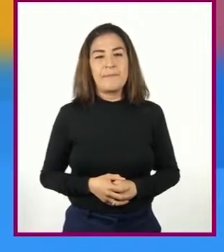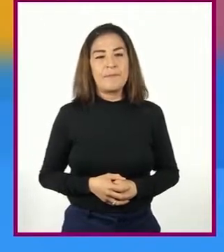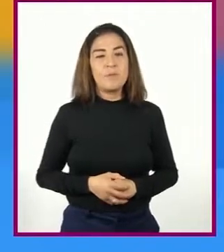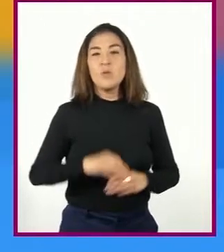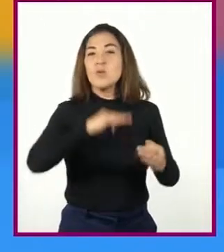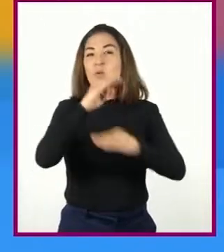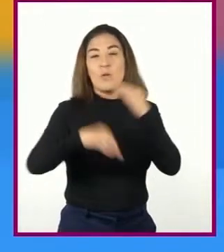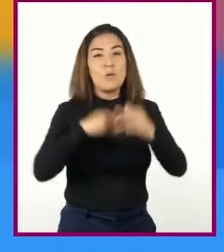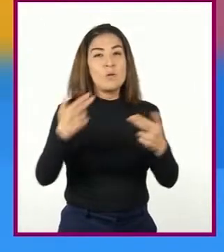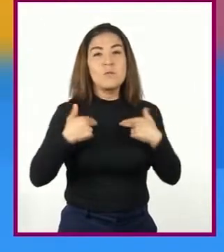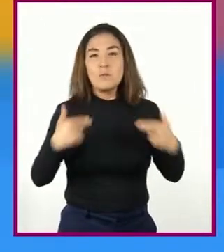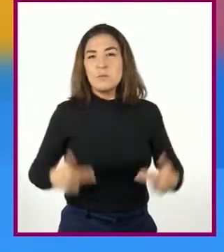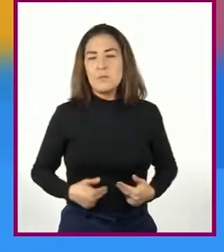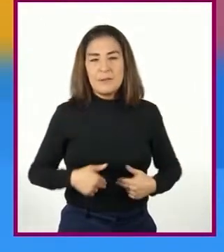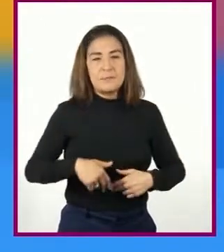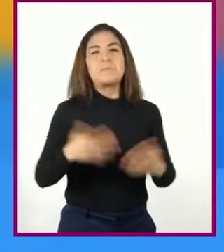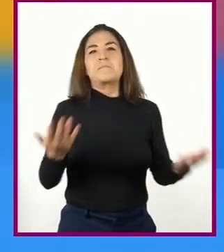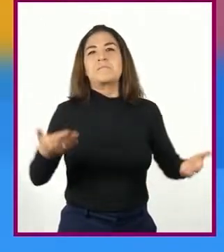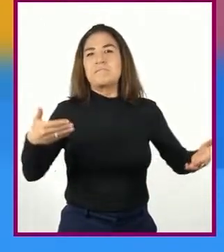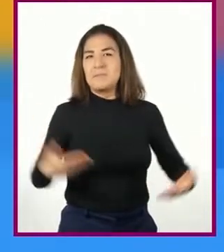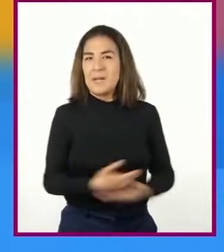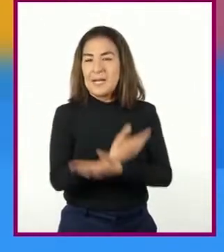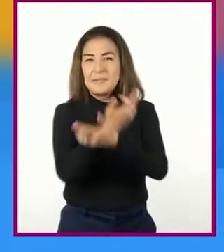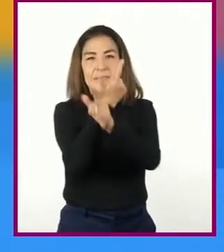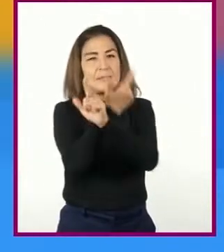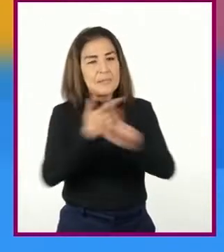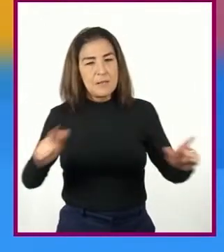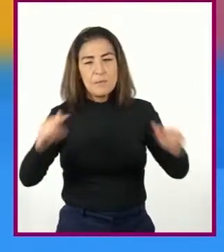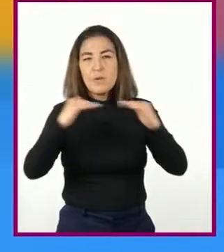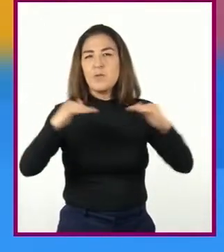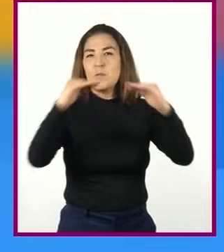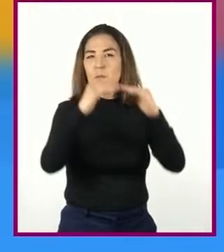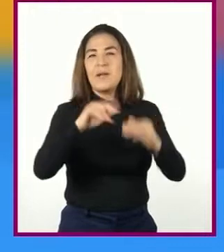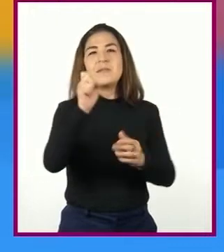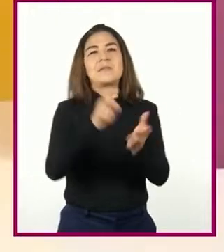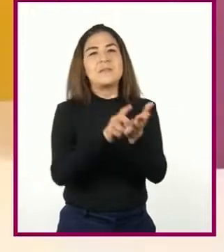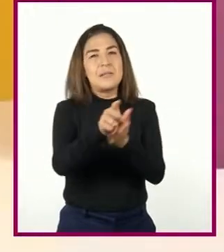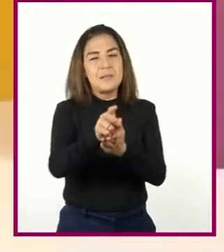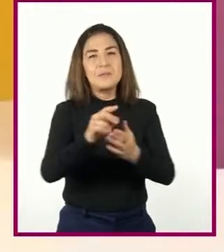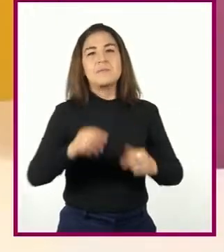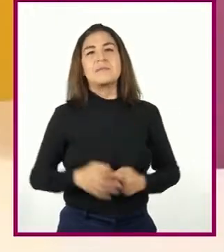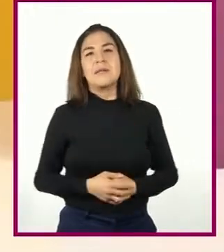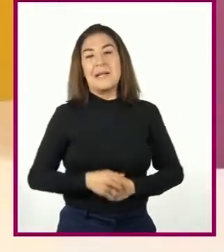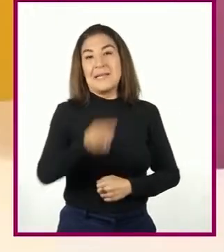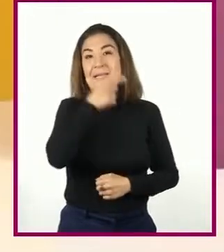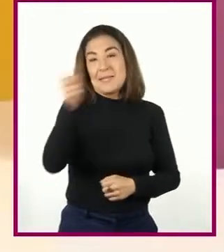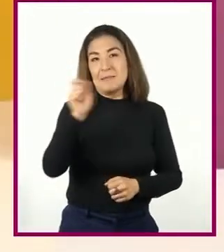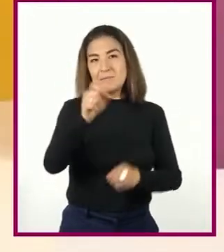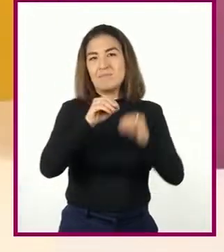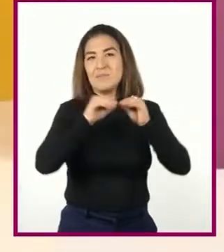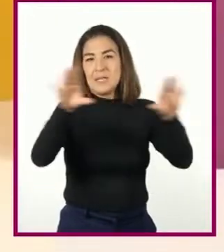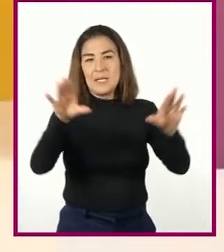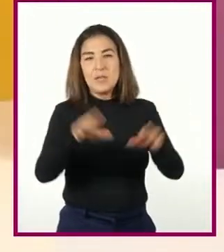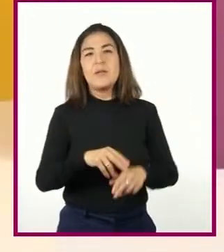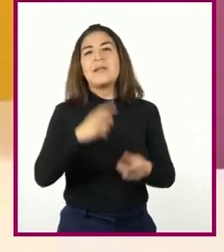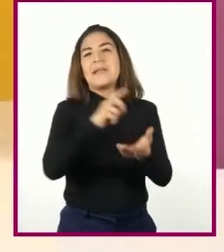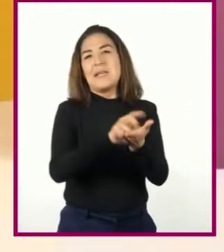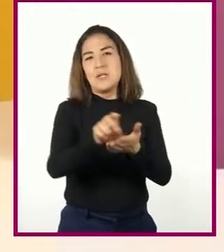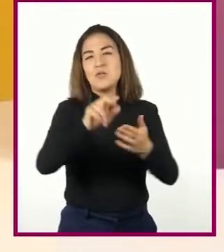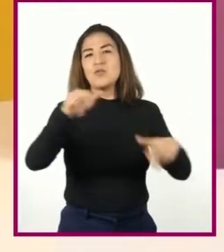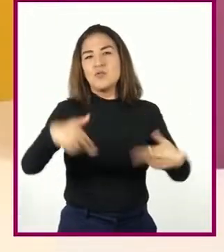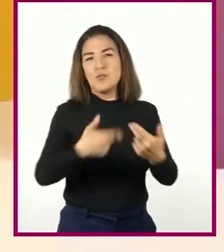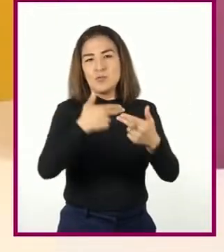Todos los seres humanos nacen libres e iguales en dignidad y derechos, dice la Declaración Universal de los Derechos